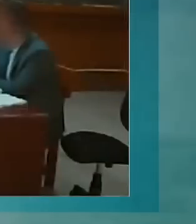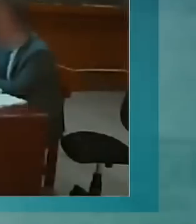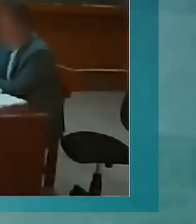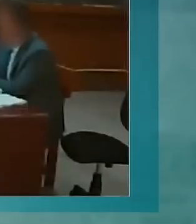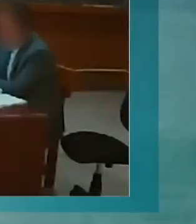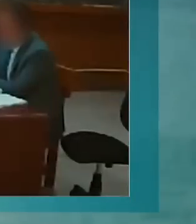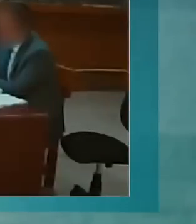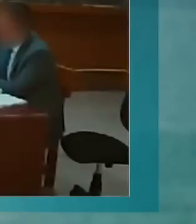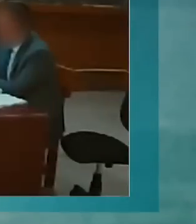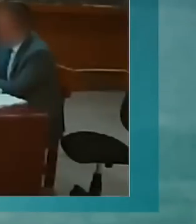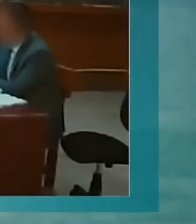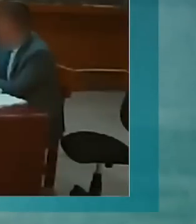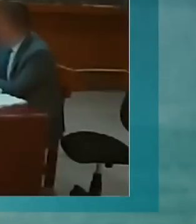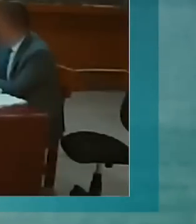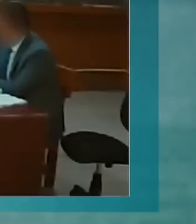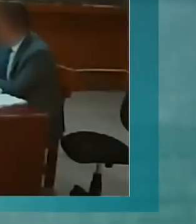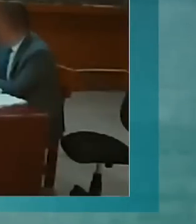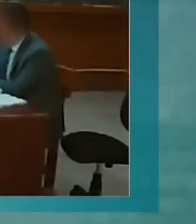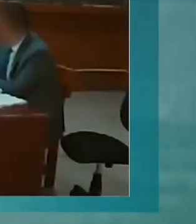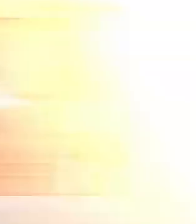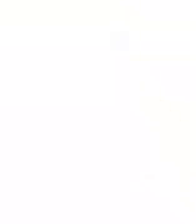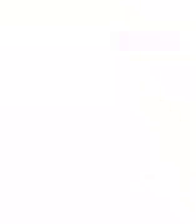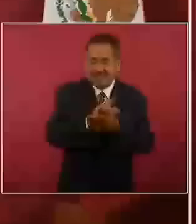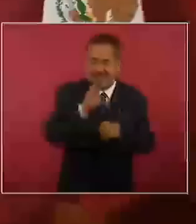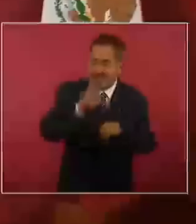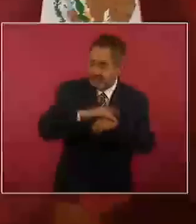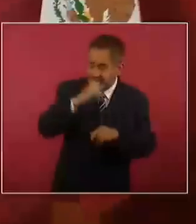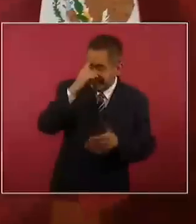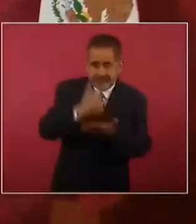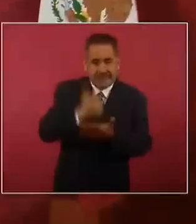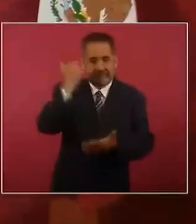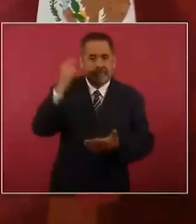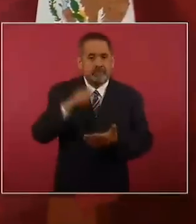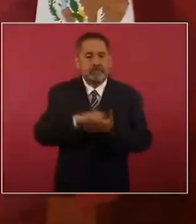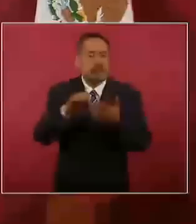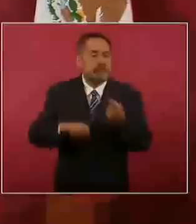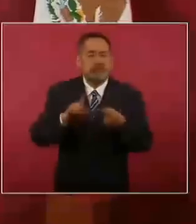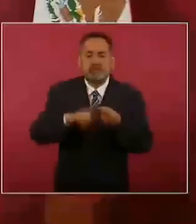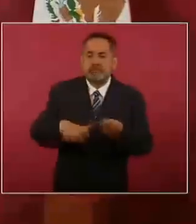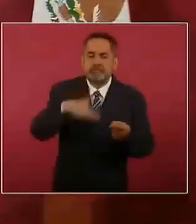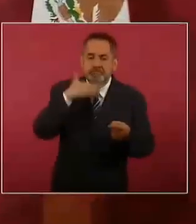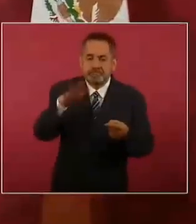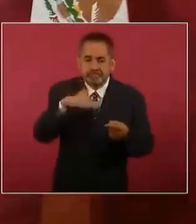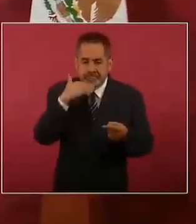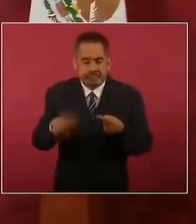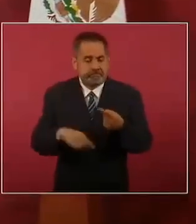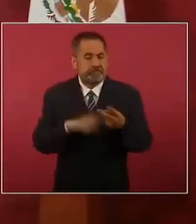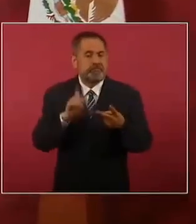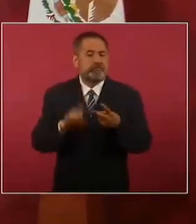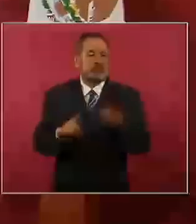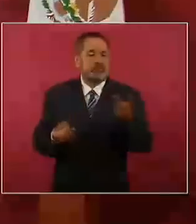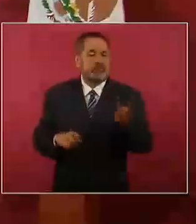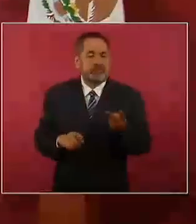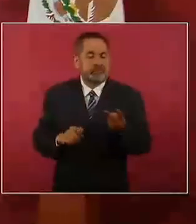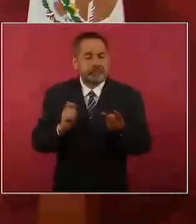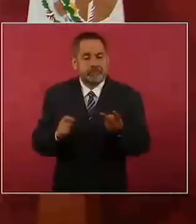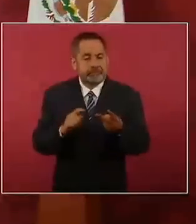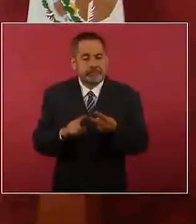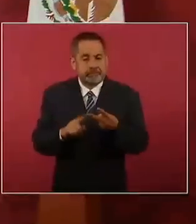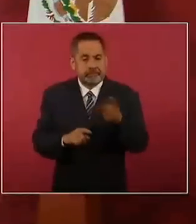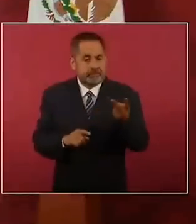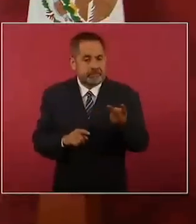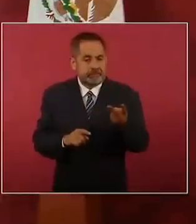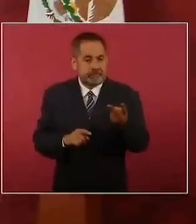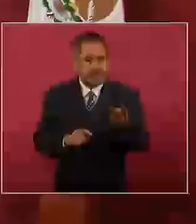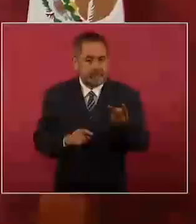libertad, principalmente por la corrupción. Se está hablando de corrupción, se está hablando